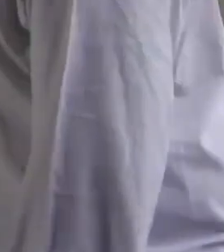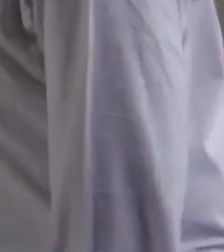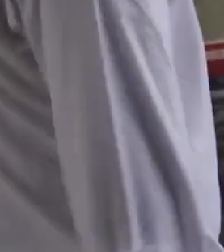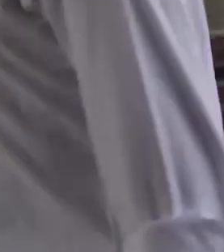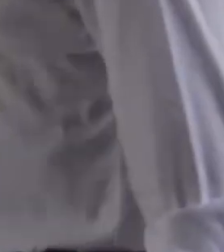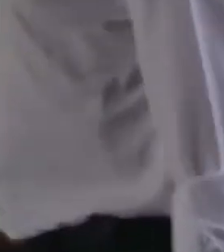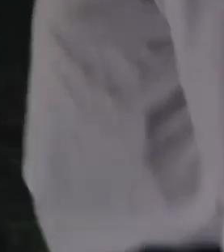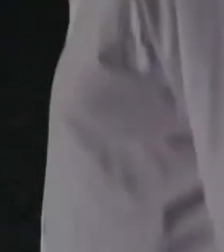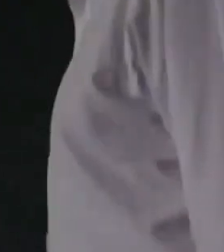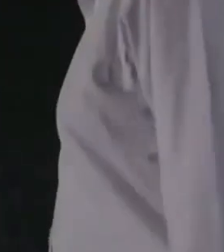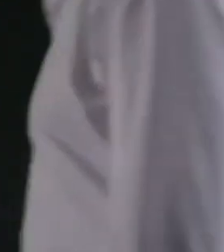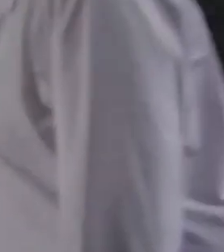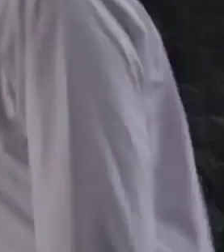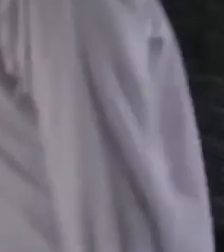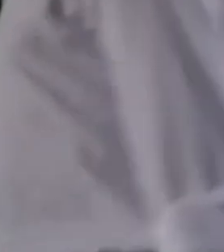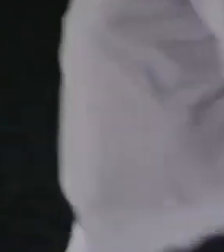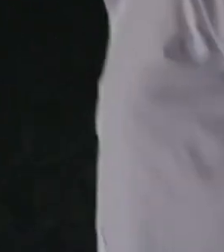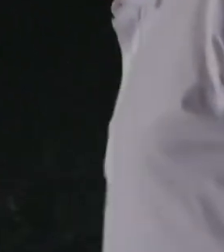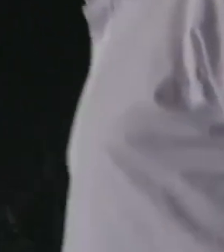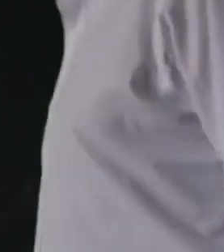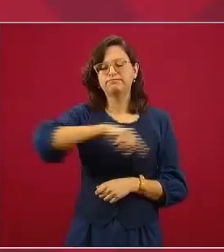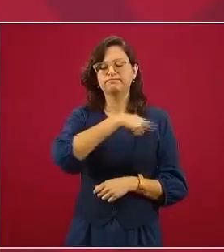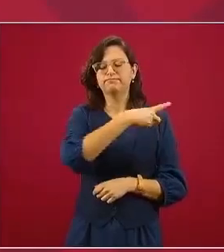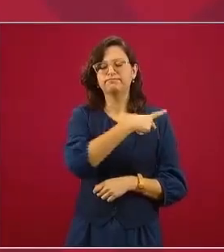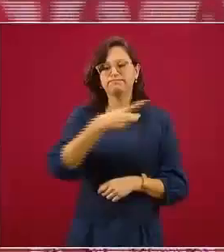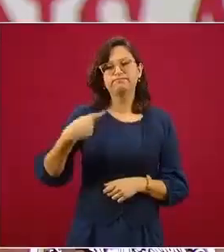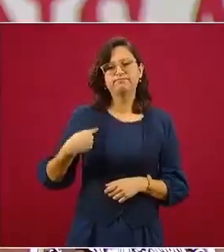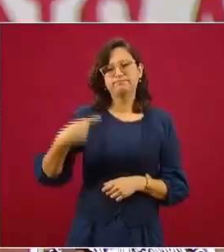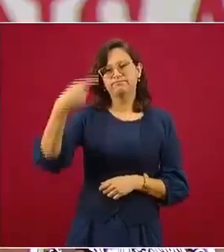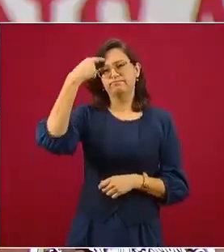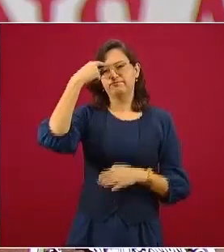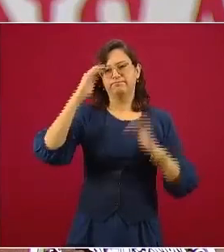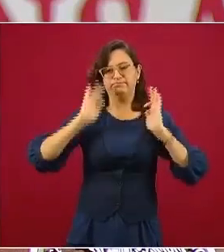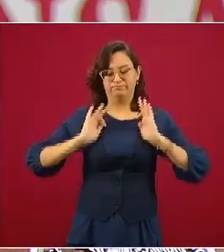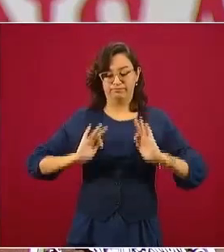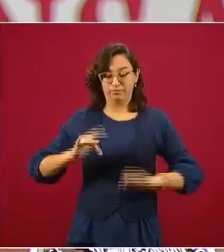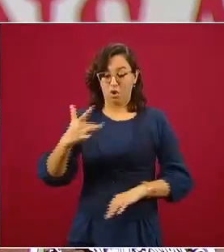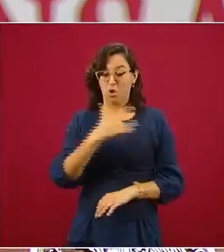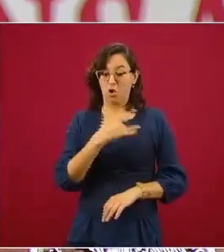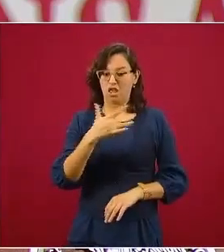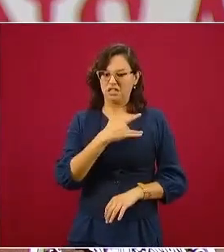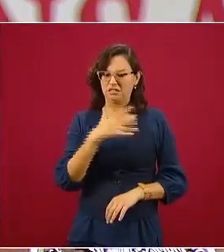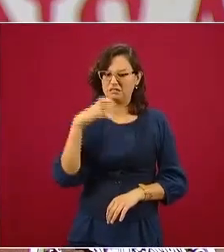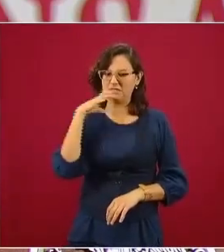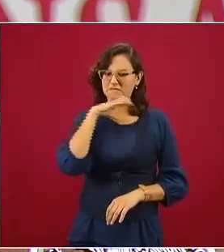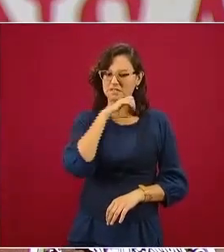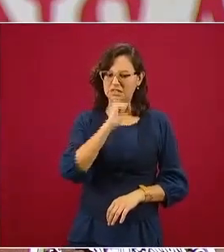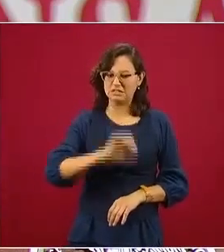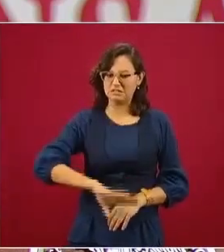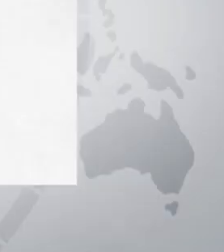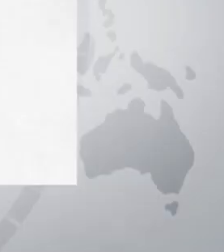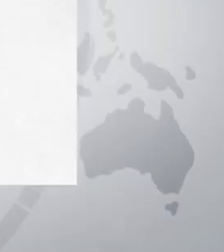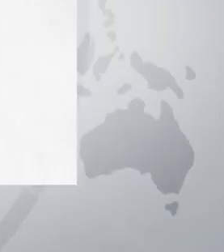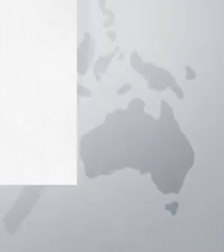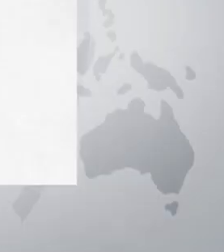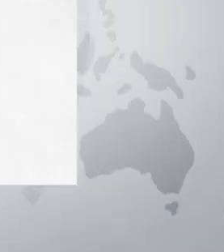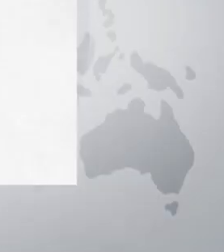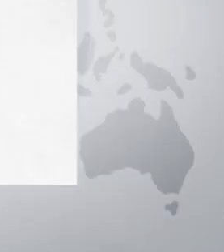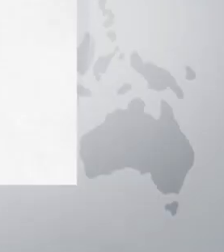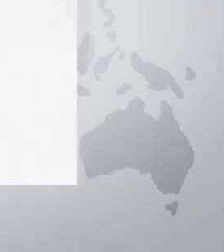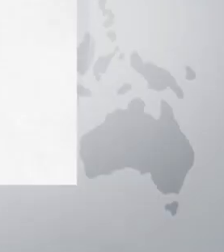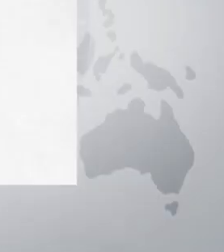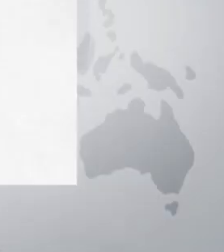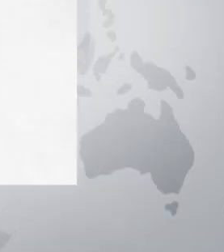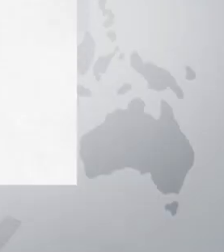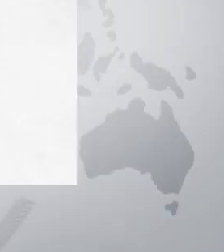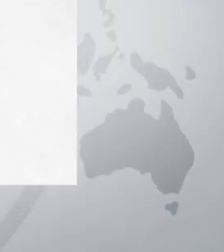Aquí, el presidente Andrés Manuel López Obrador está en boca de todos. Aunque se tenga el corazón caliente, la cabeza fría. Se trata de la BOA, el bloque